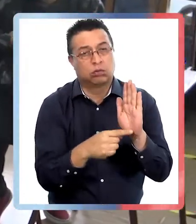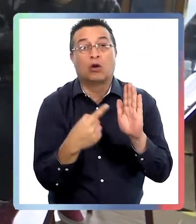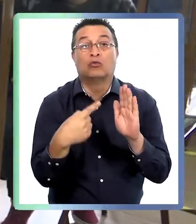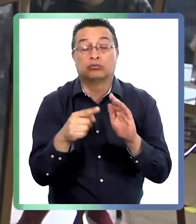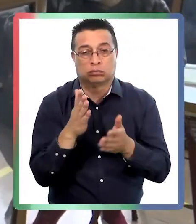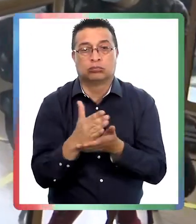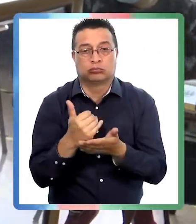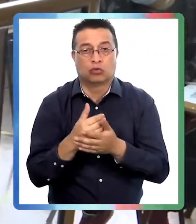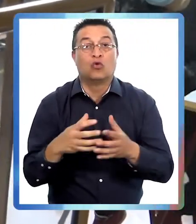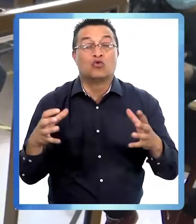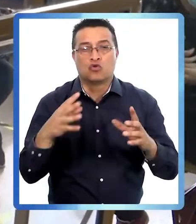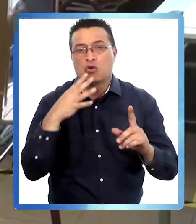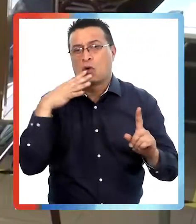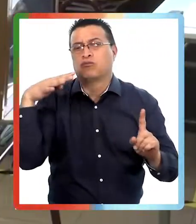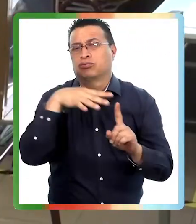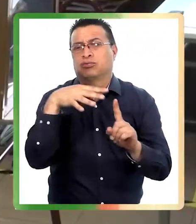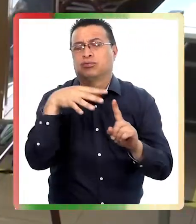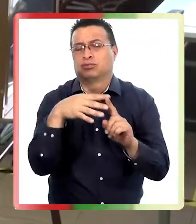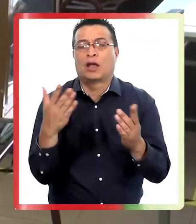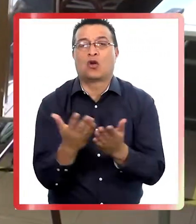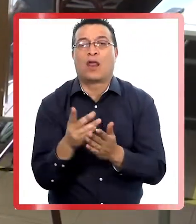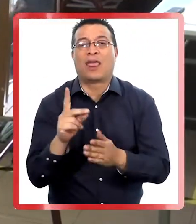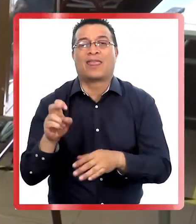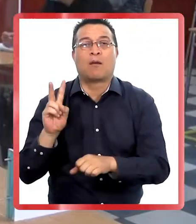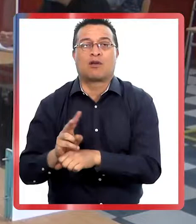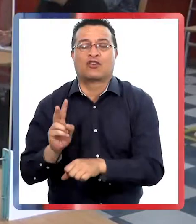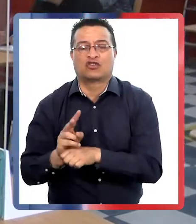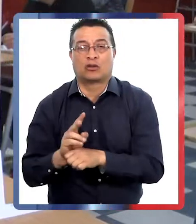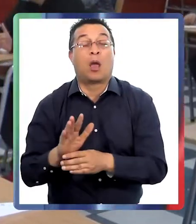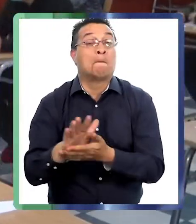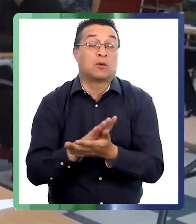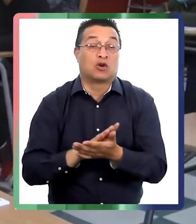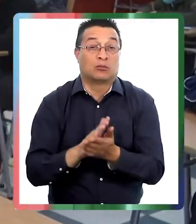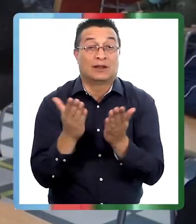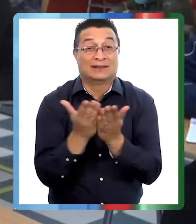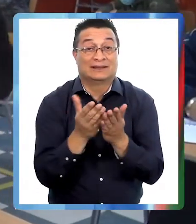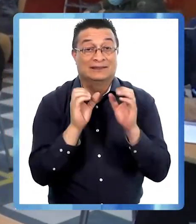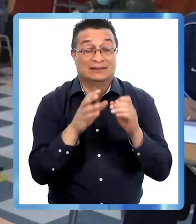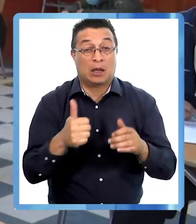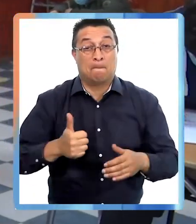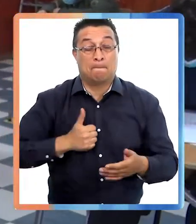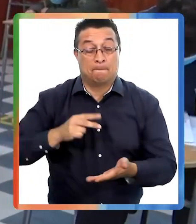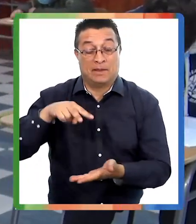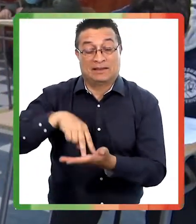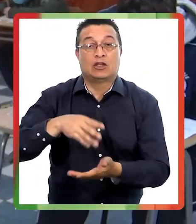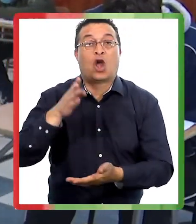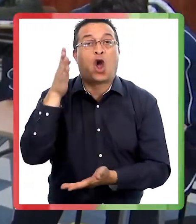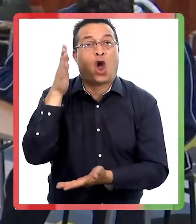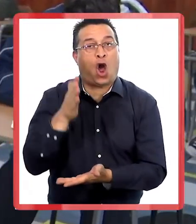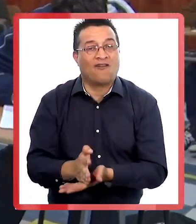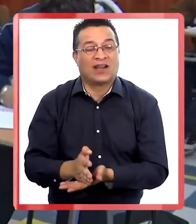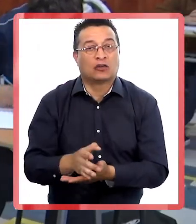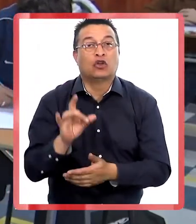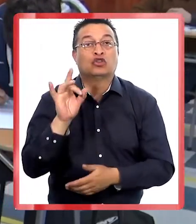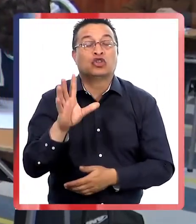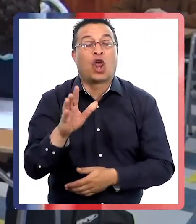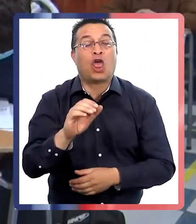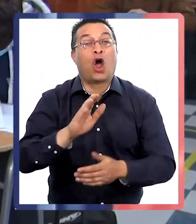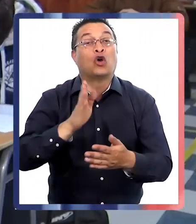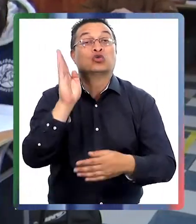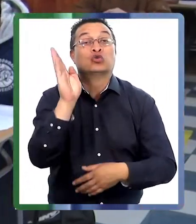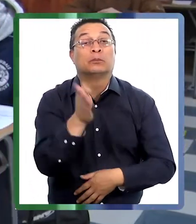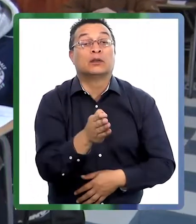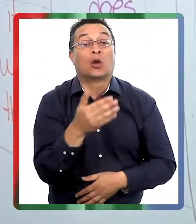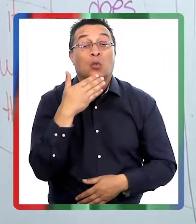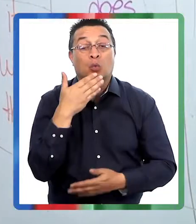sido fuertemente criticadas por el Colegio de Profesores. Por ejemplo, las clases presenciales son obligatorias y solo se suspenden cuando en